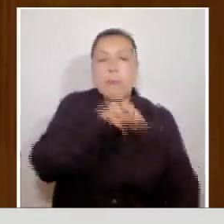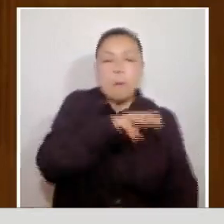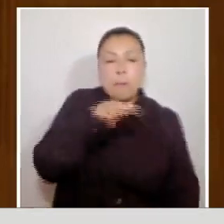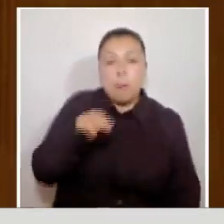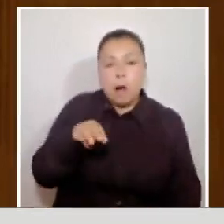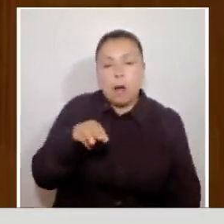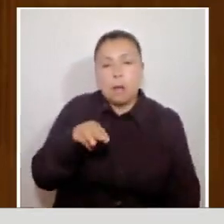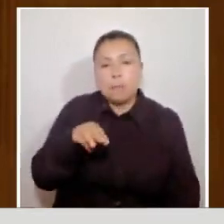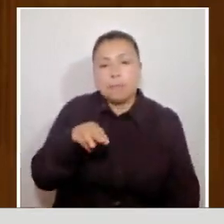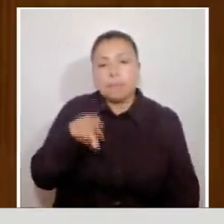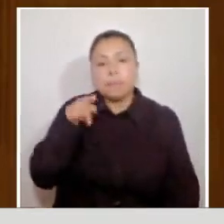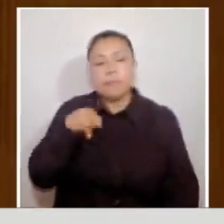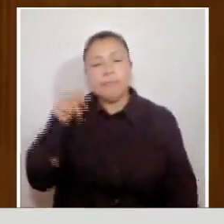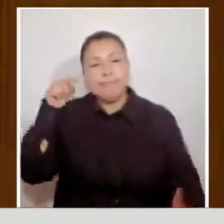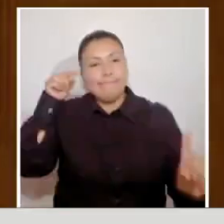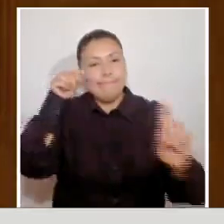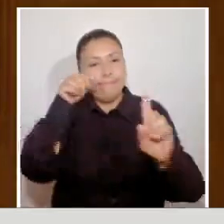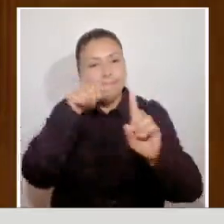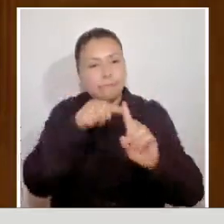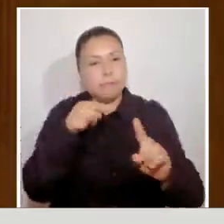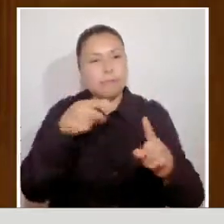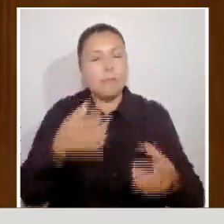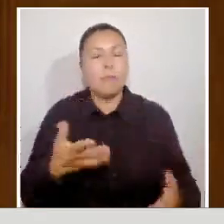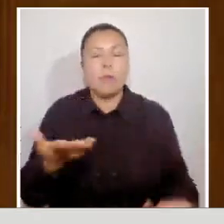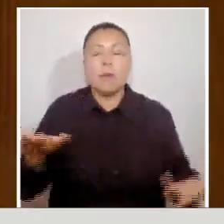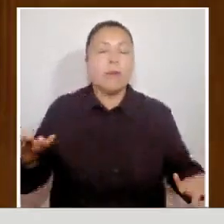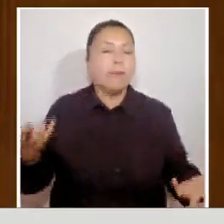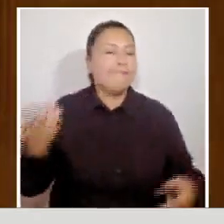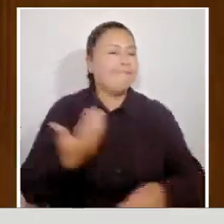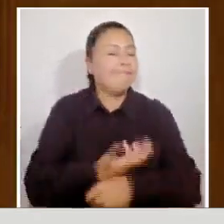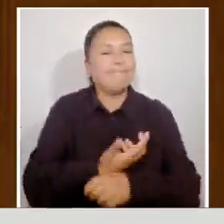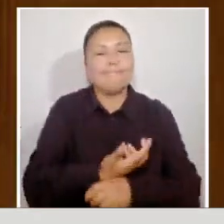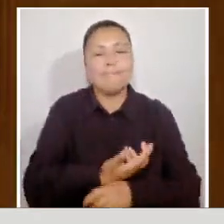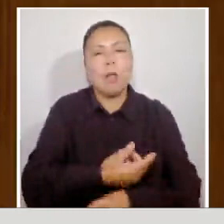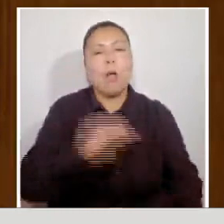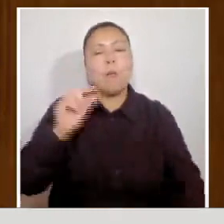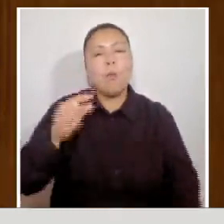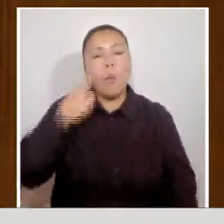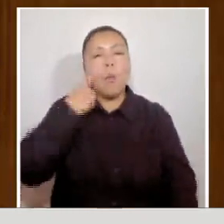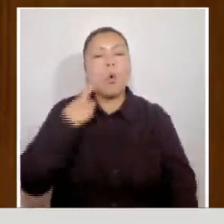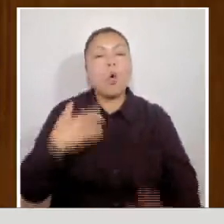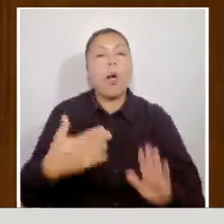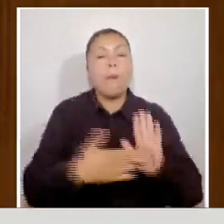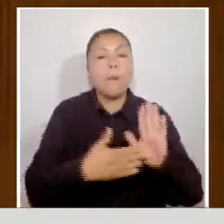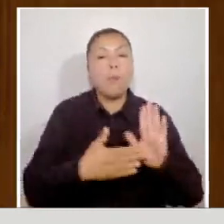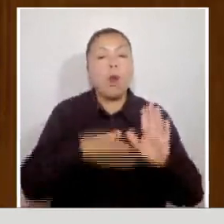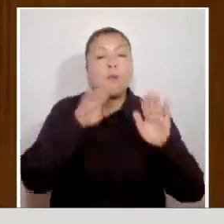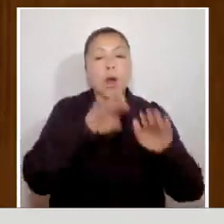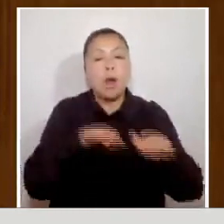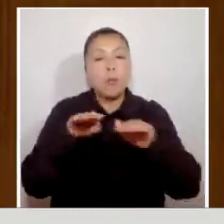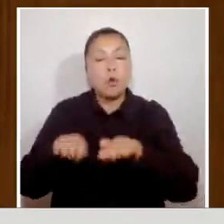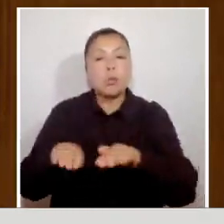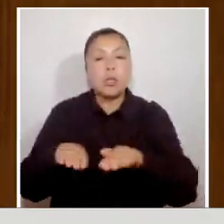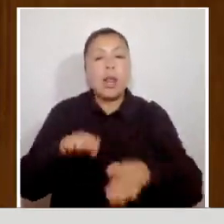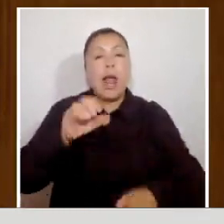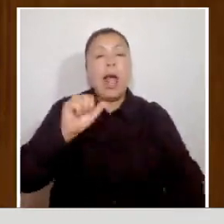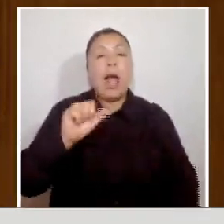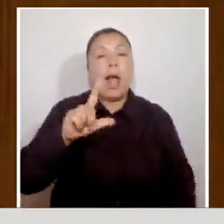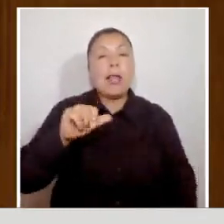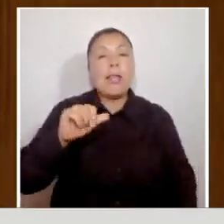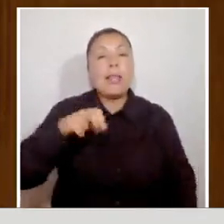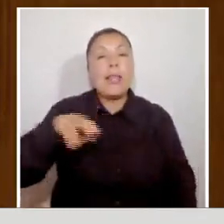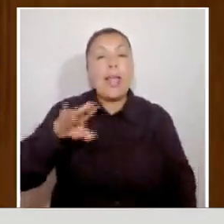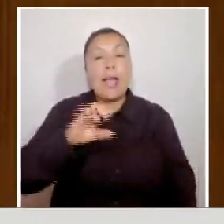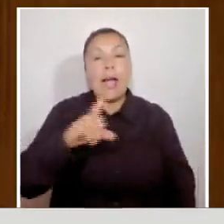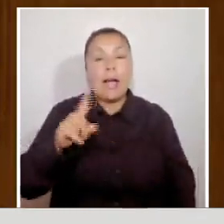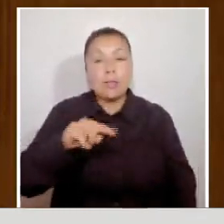el objetivo desafortunadamente Hay pocas evidencias Para apoyar que la alienación parental presente un